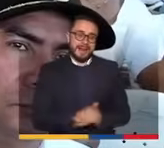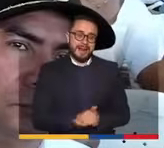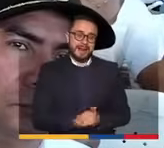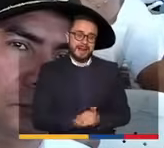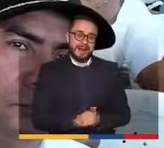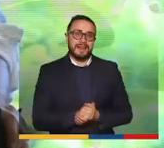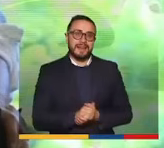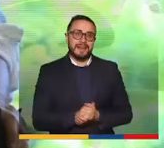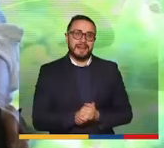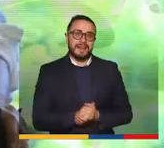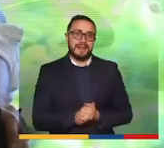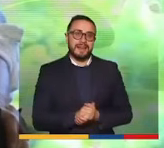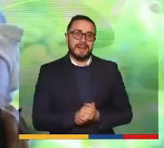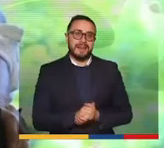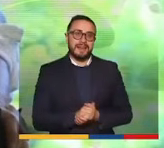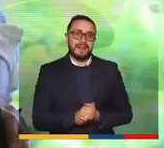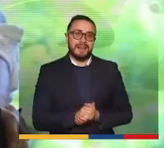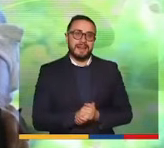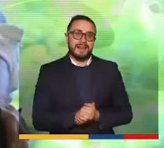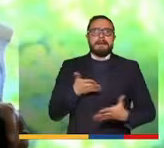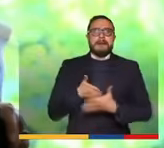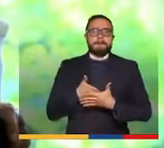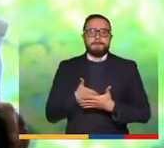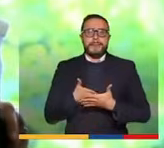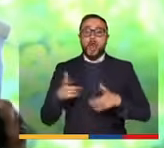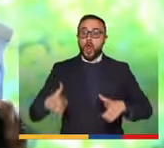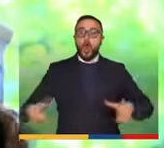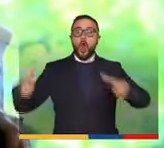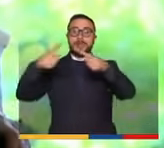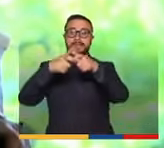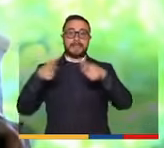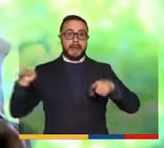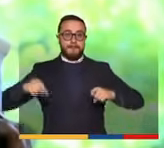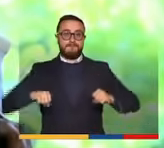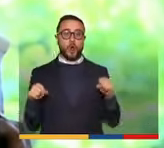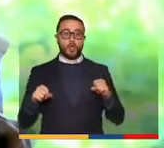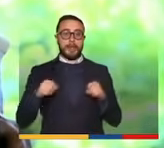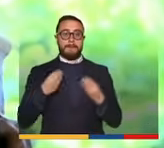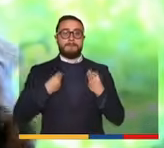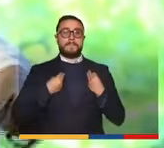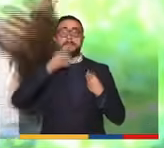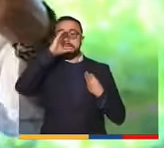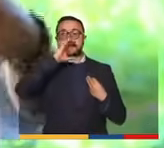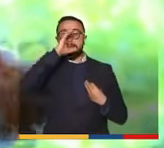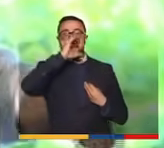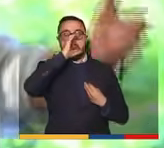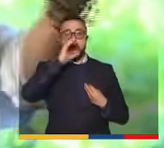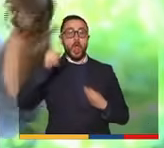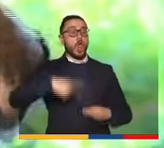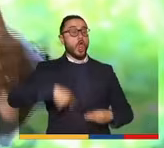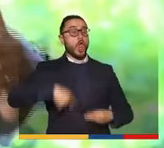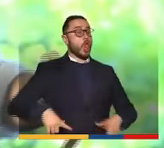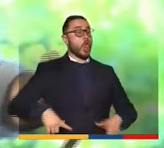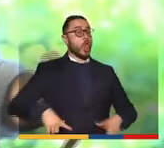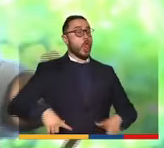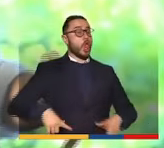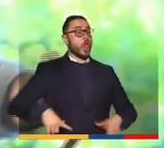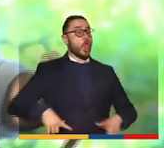cuando encuentro congresistas de Chapinero, Bogotá, que deberían incluso por